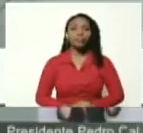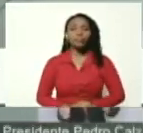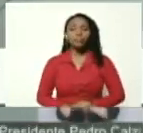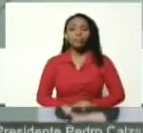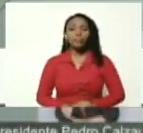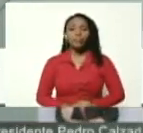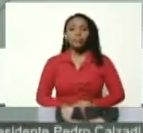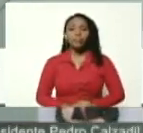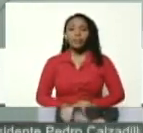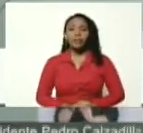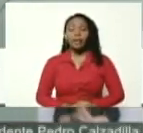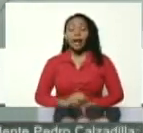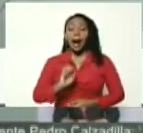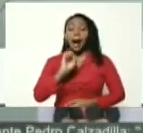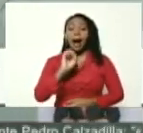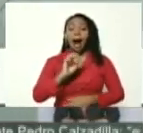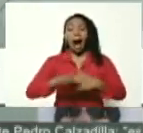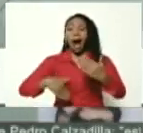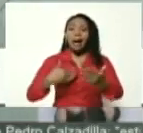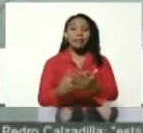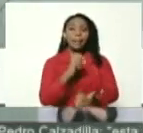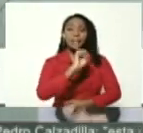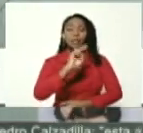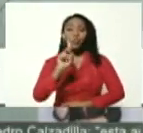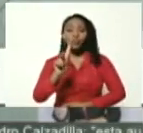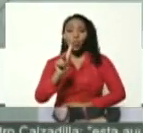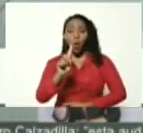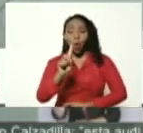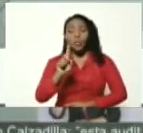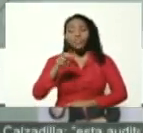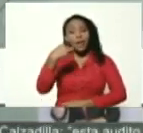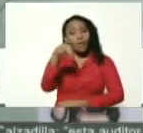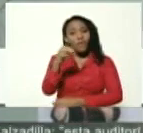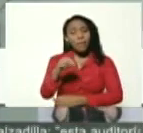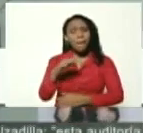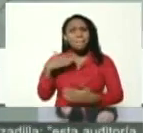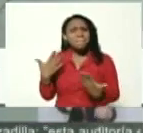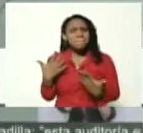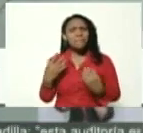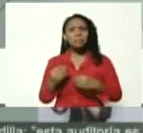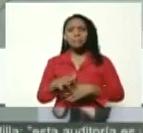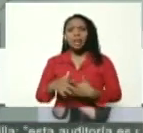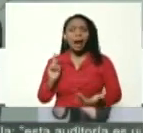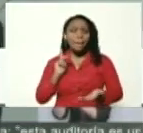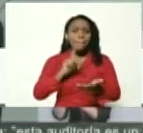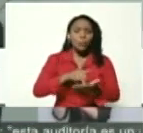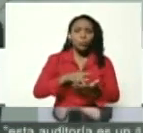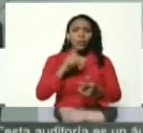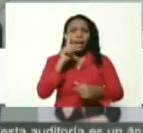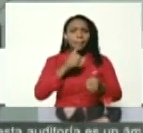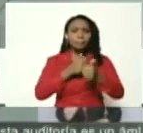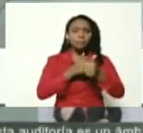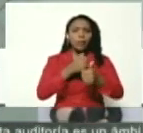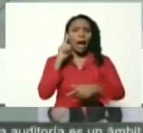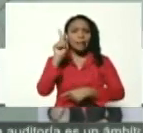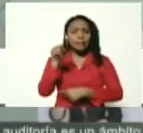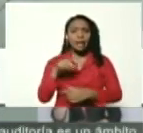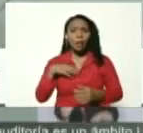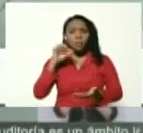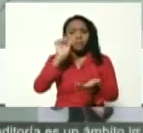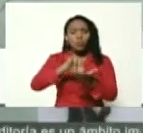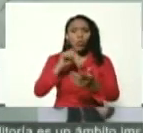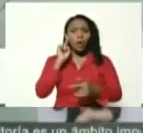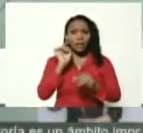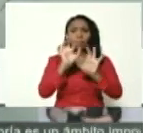años hasta el 21 de noviembre, para que asistan a estos puntos que están por todo el país. En la página